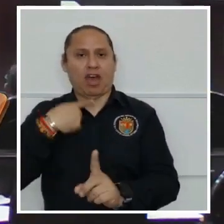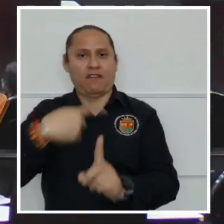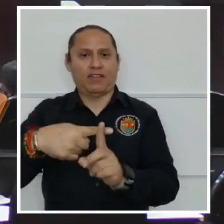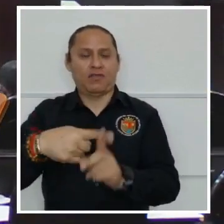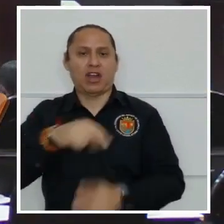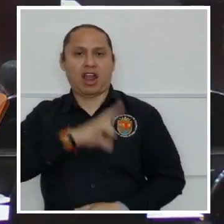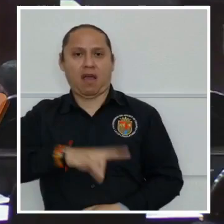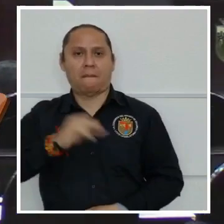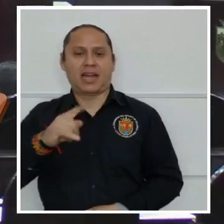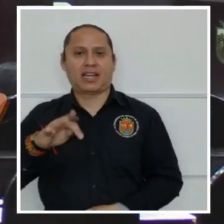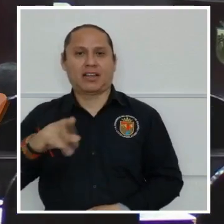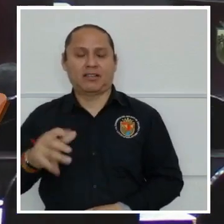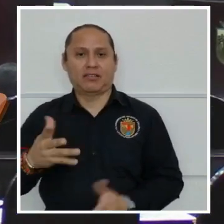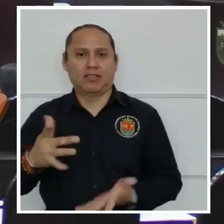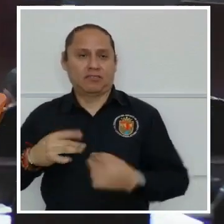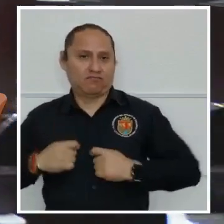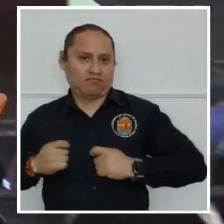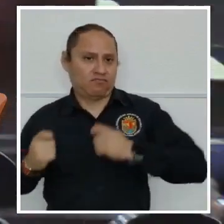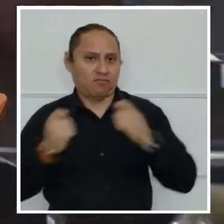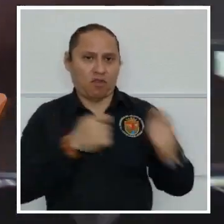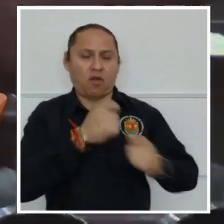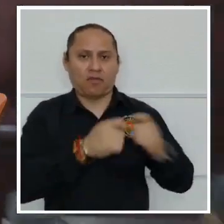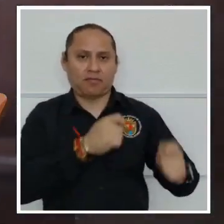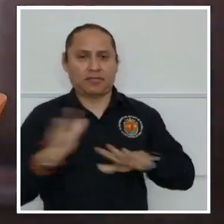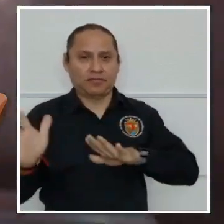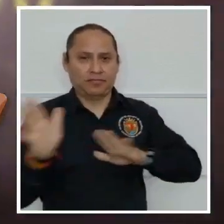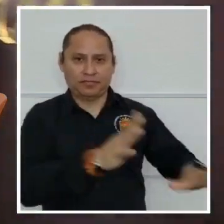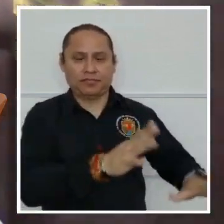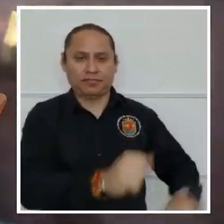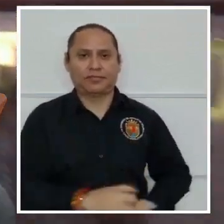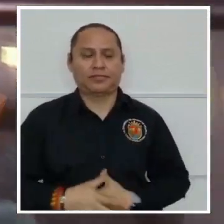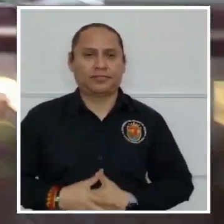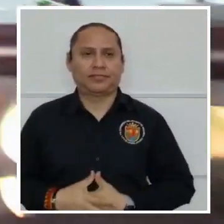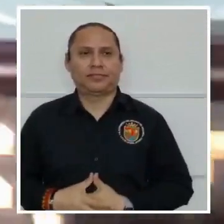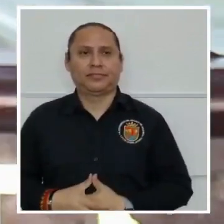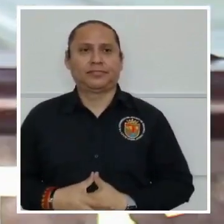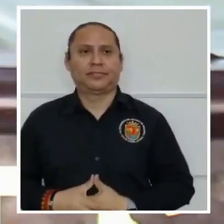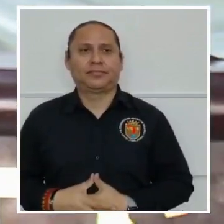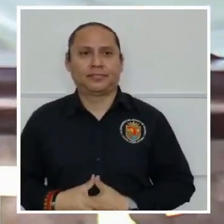particular. Córranse los trámites legislativos correspondientes.